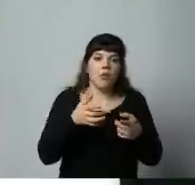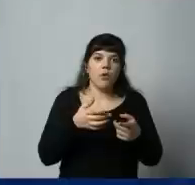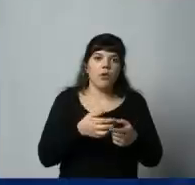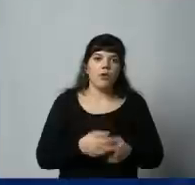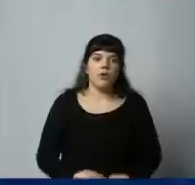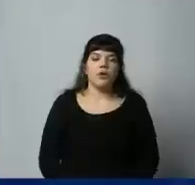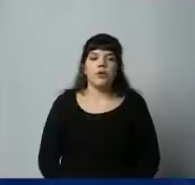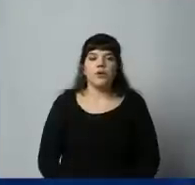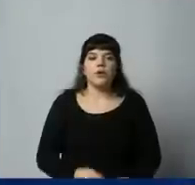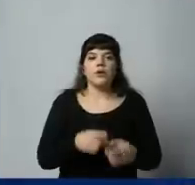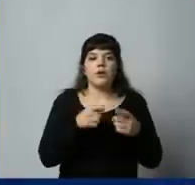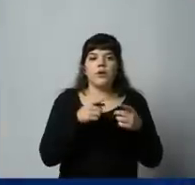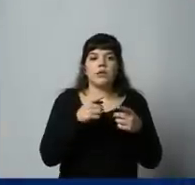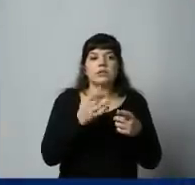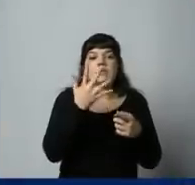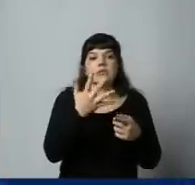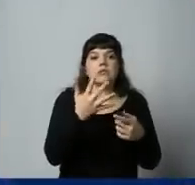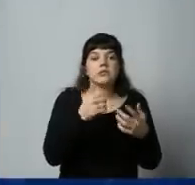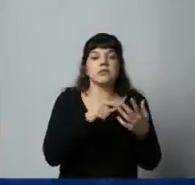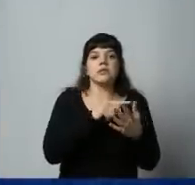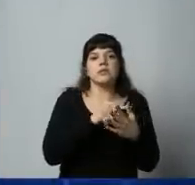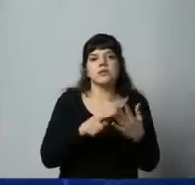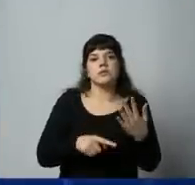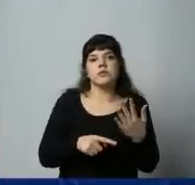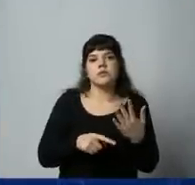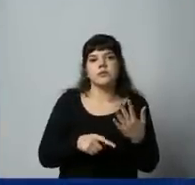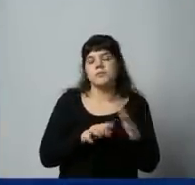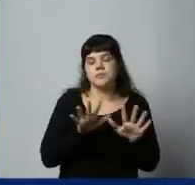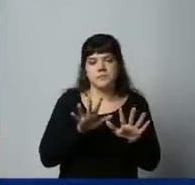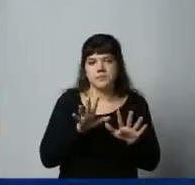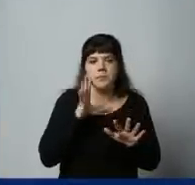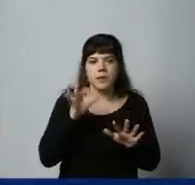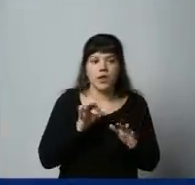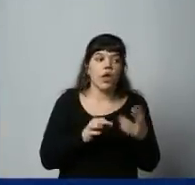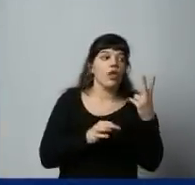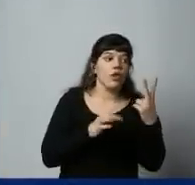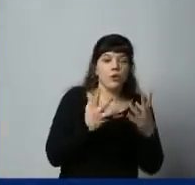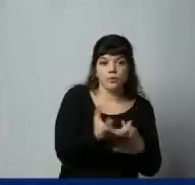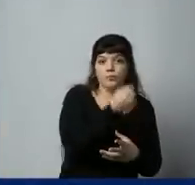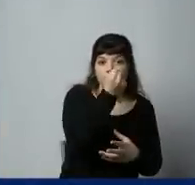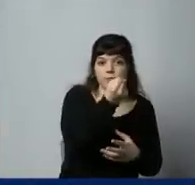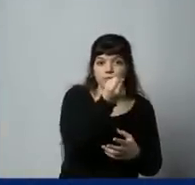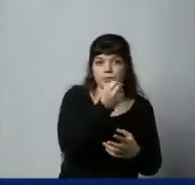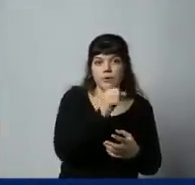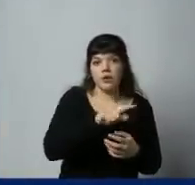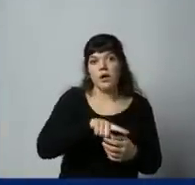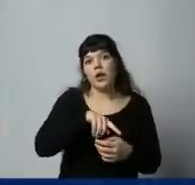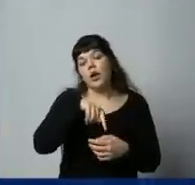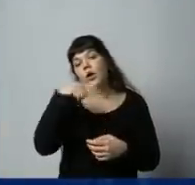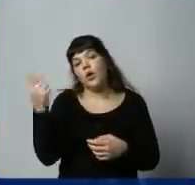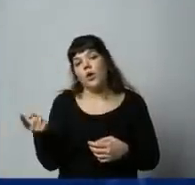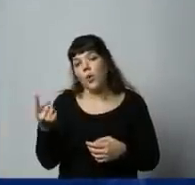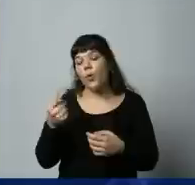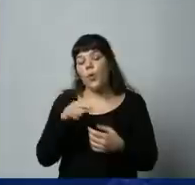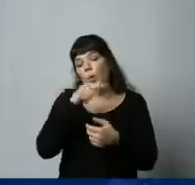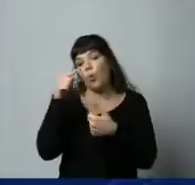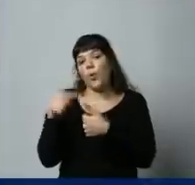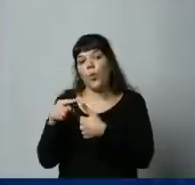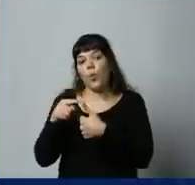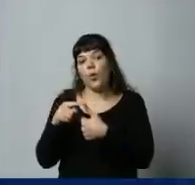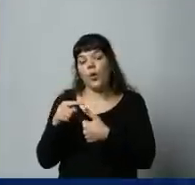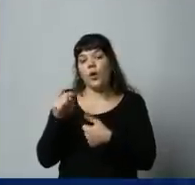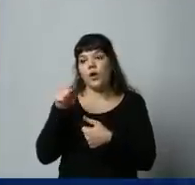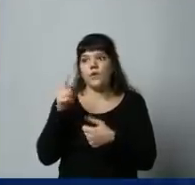tenemos cinco dos este recuperadas que tienen que ver con esto de del alquiler una de la que tú